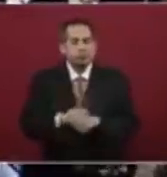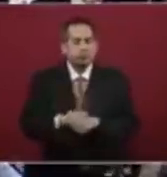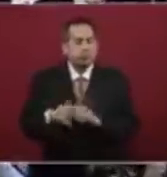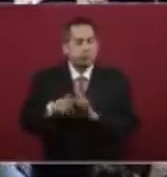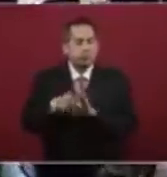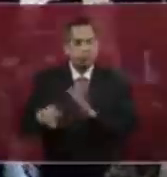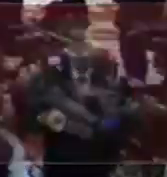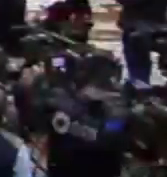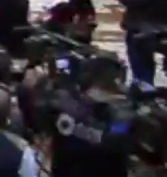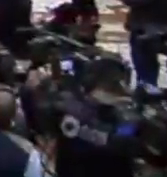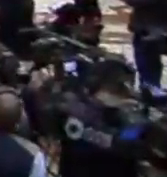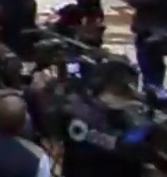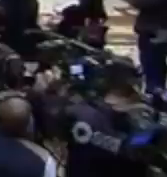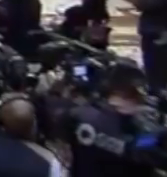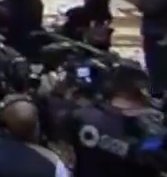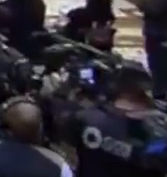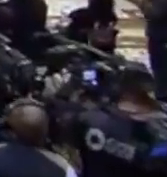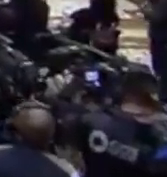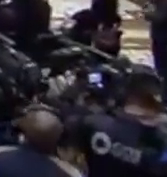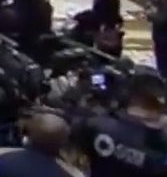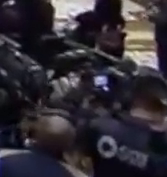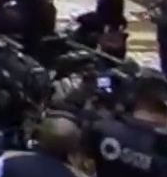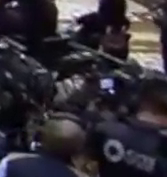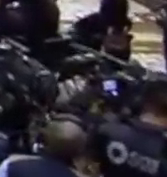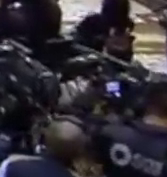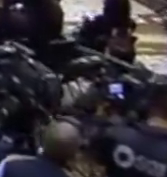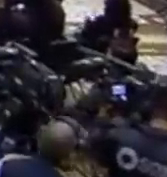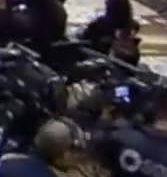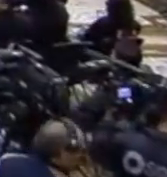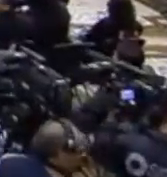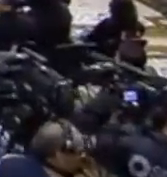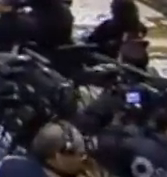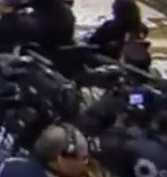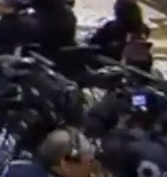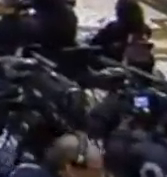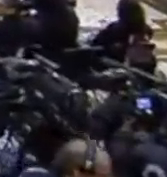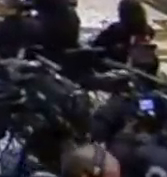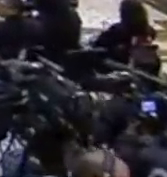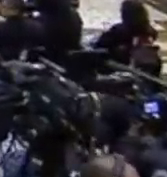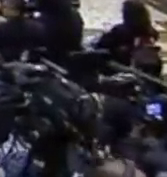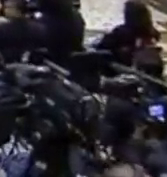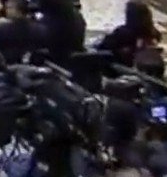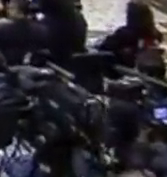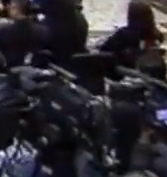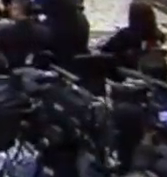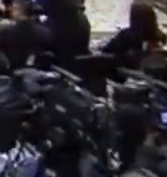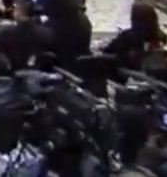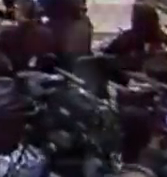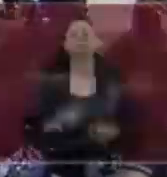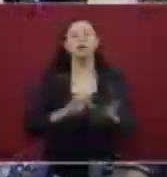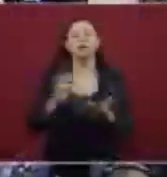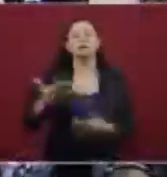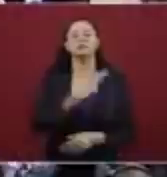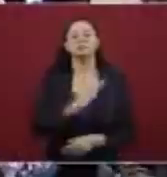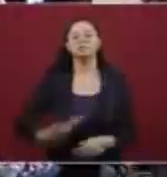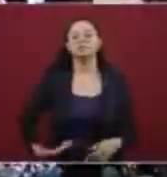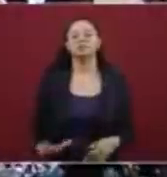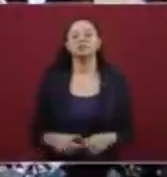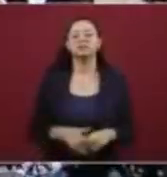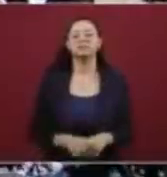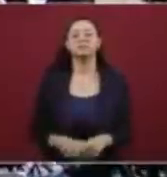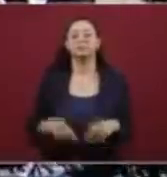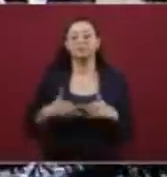corresponsal de Grupo Gili, El Imparcial, La Crónica y Frontera. Presidente, en esta semana empieza a operar parte ya de